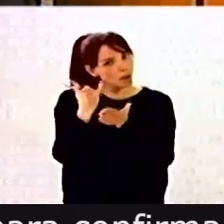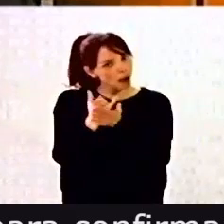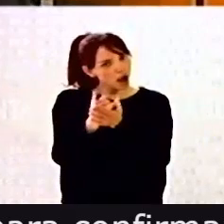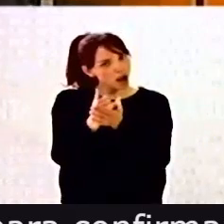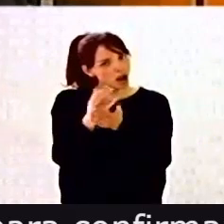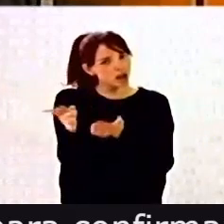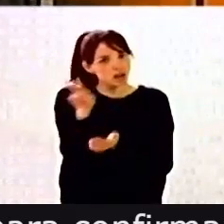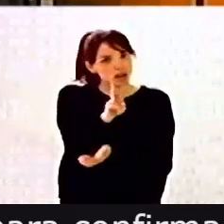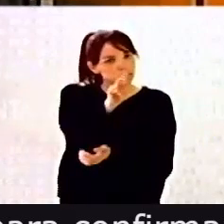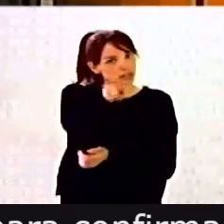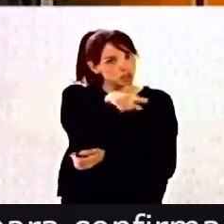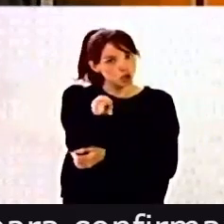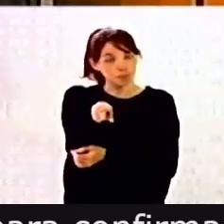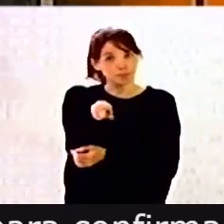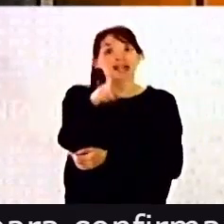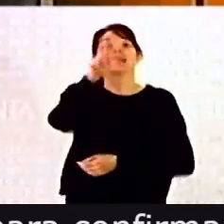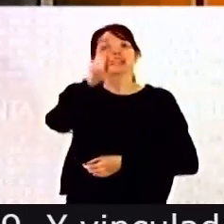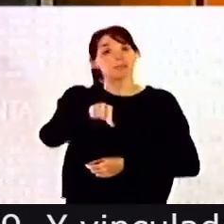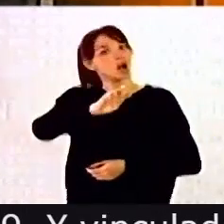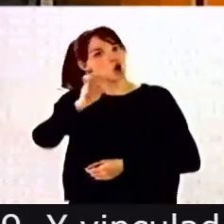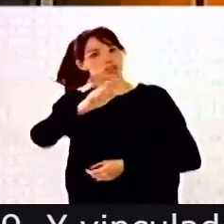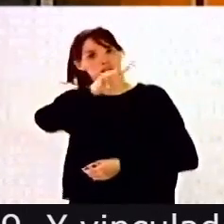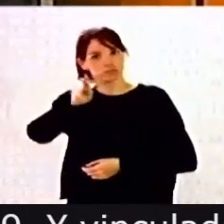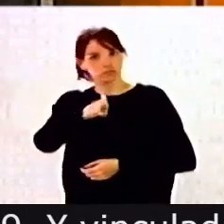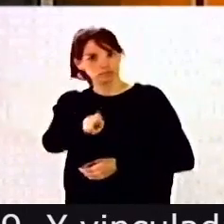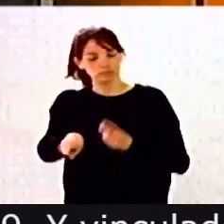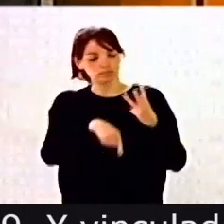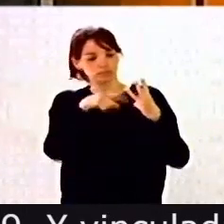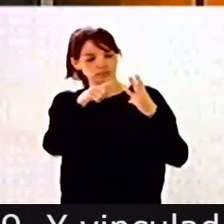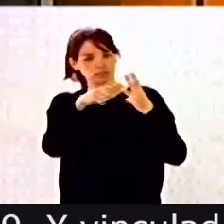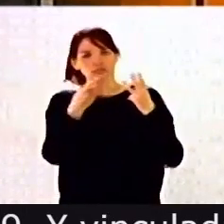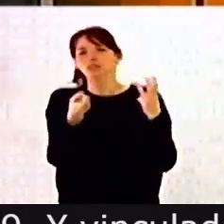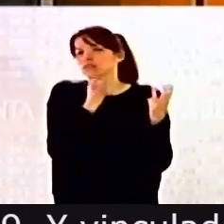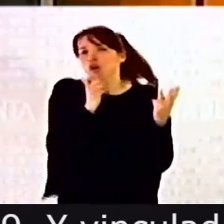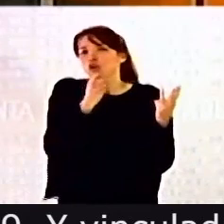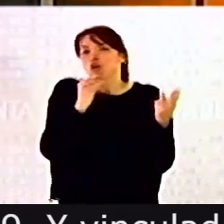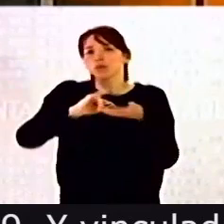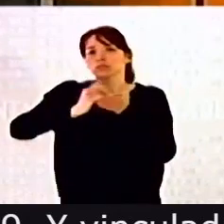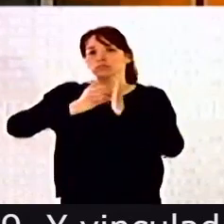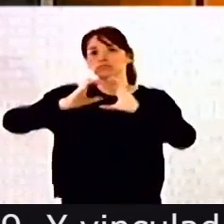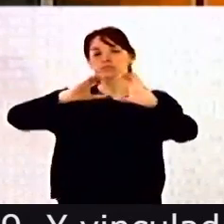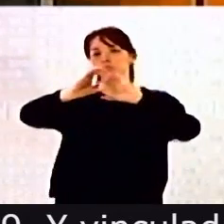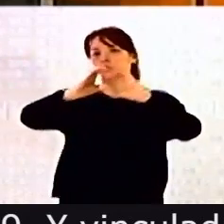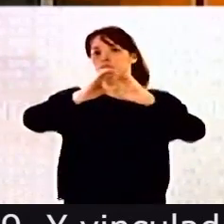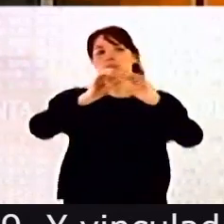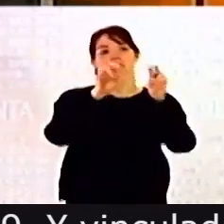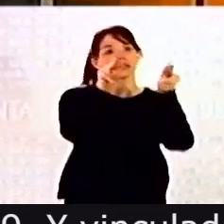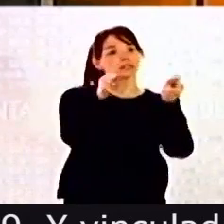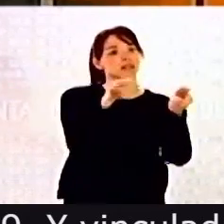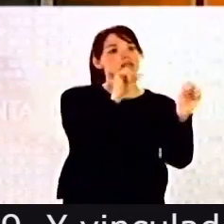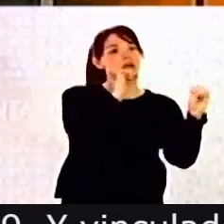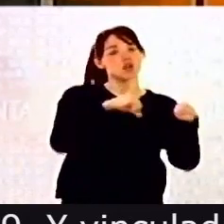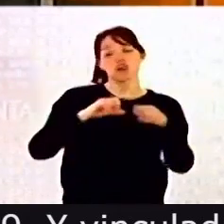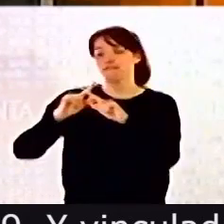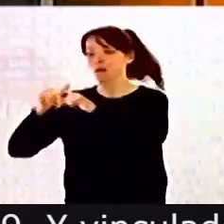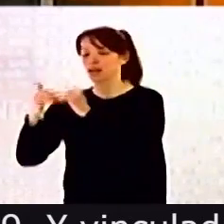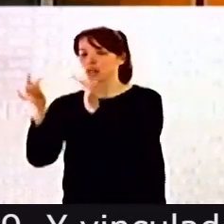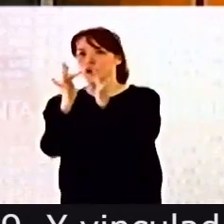Y vinculado también con esto, ¿cómo está el sistema de comunicación de familiares con residentes mayores? Porque también nos han llegado